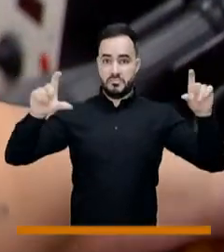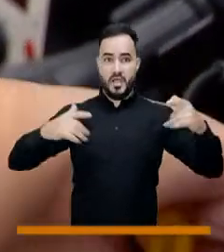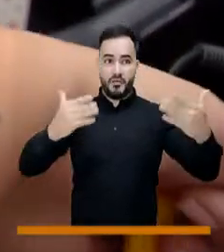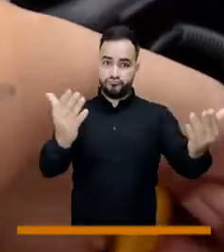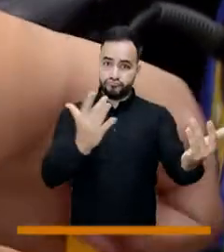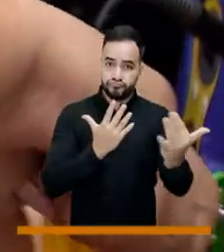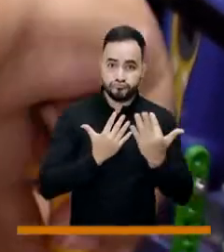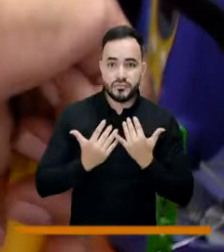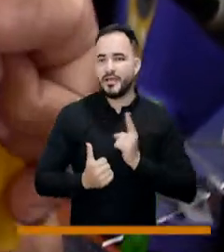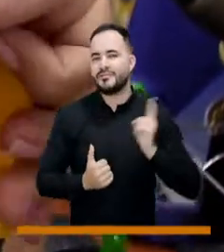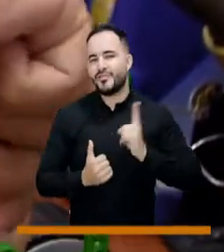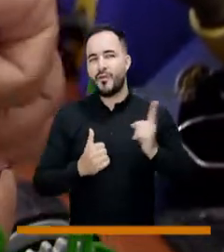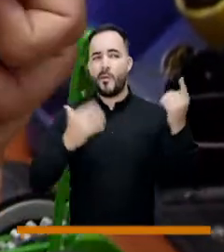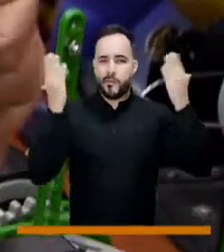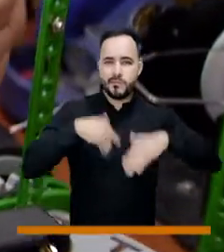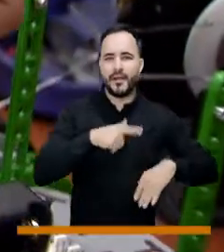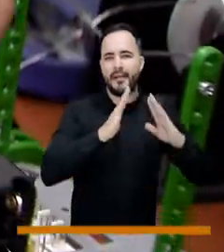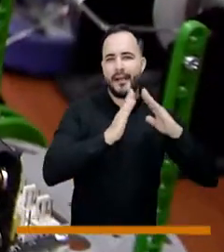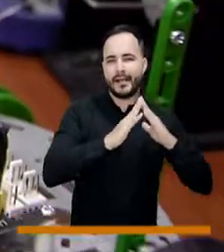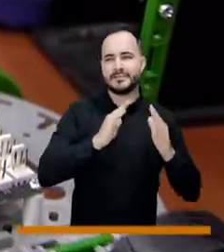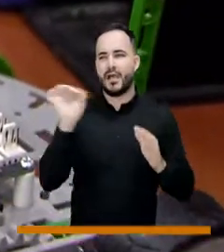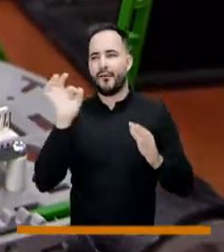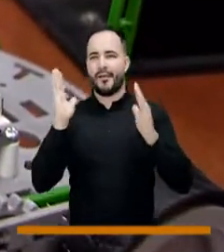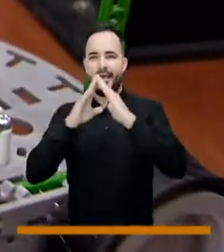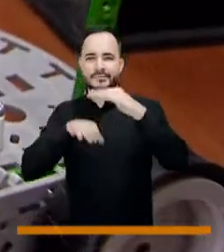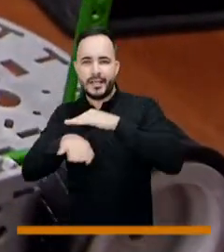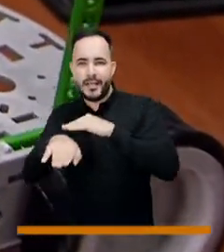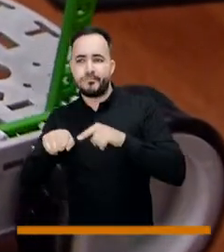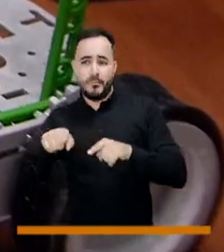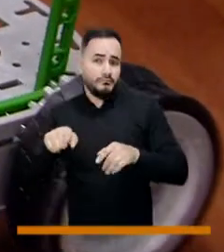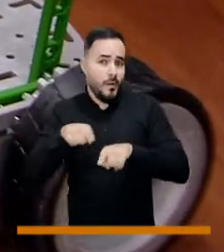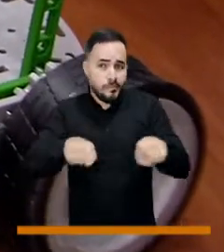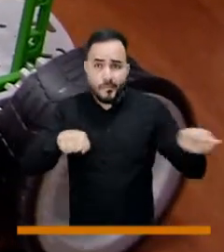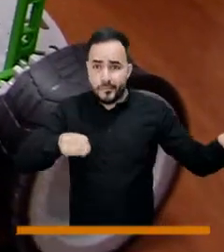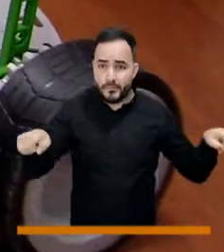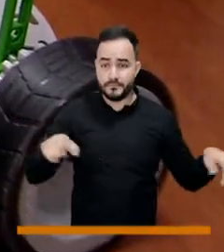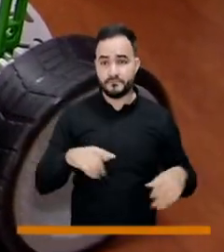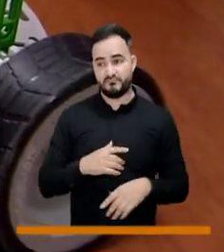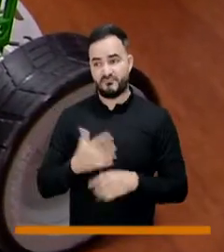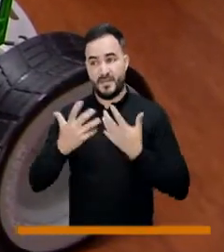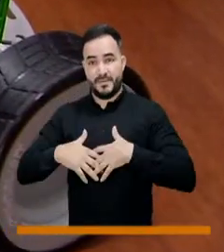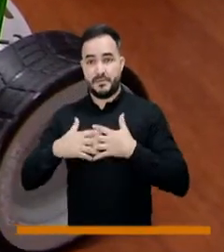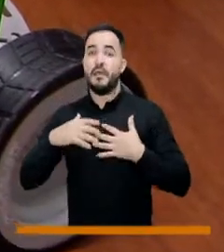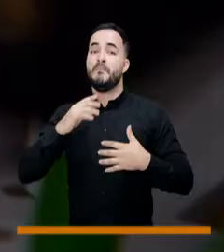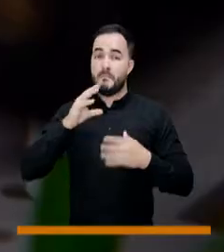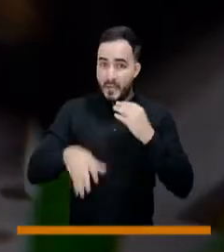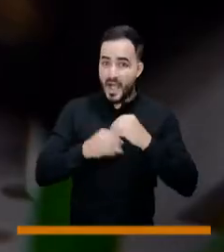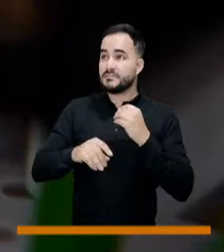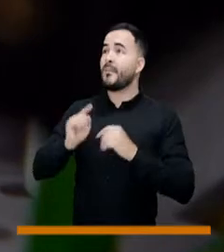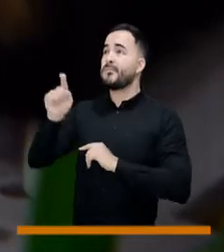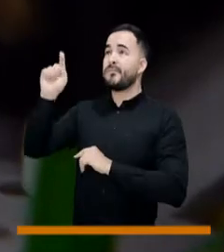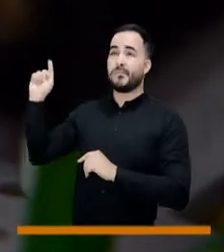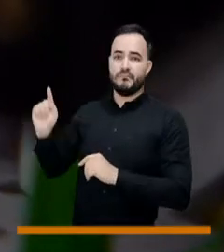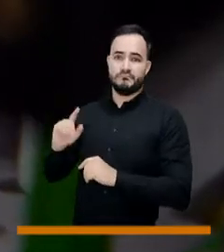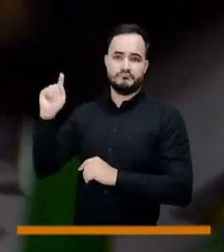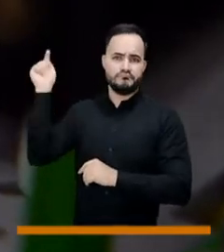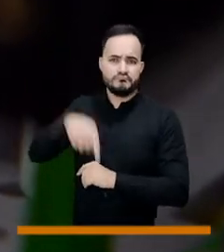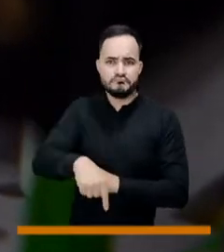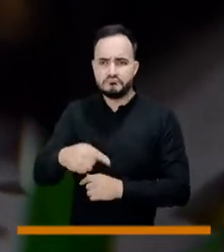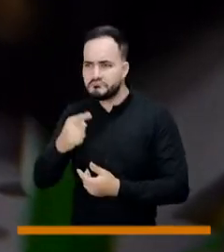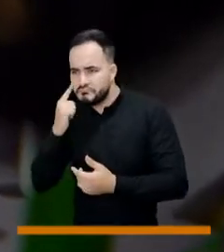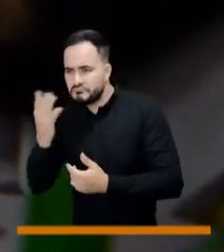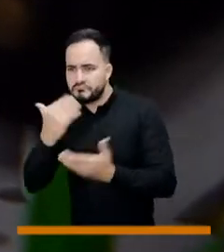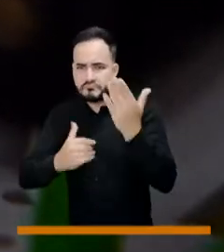son tan visibles, pero igualmente estamos logrando atraer compañías que están viniendo a buscar talento, porque en Medellín hay talento.